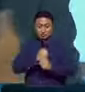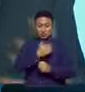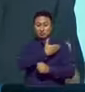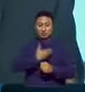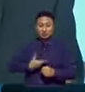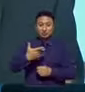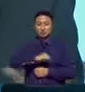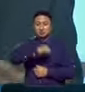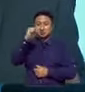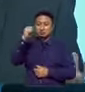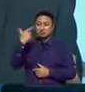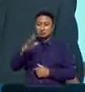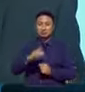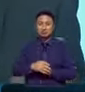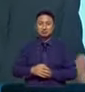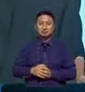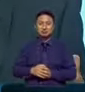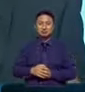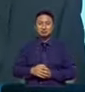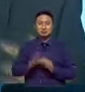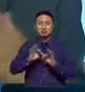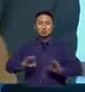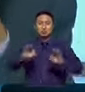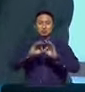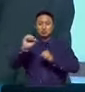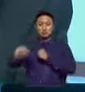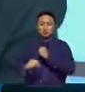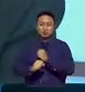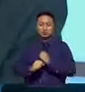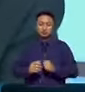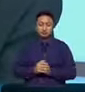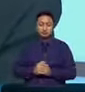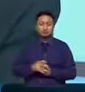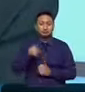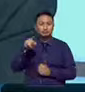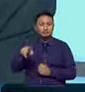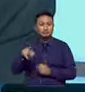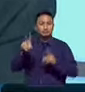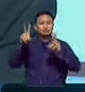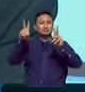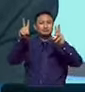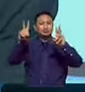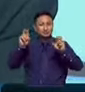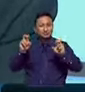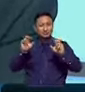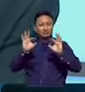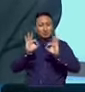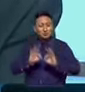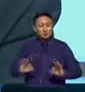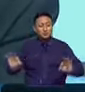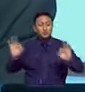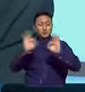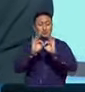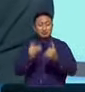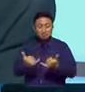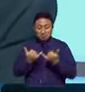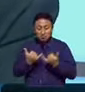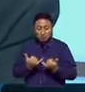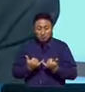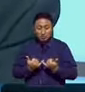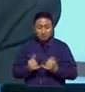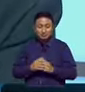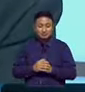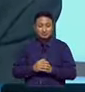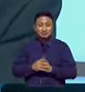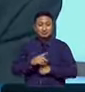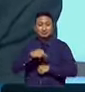presidente que gane con un nivel de legitimidad importante. Yo creo que eso es un tema muy, yo diría, crítico en estas horas tan cruciales que